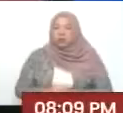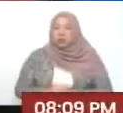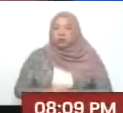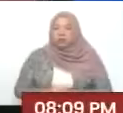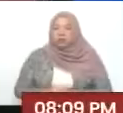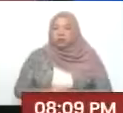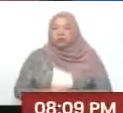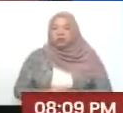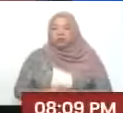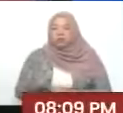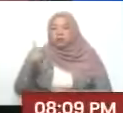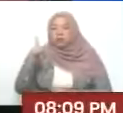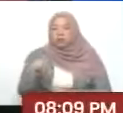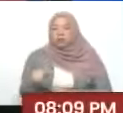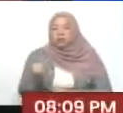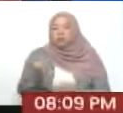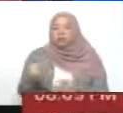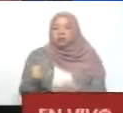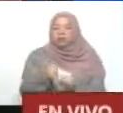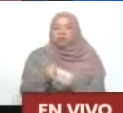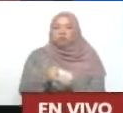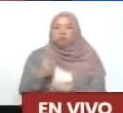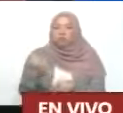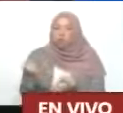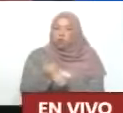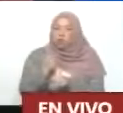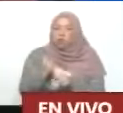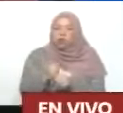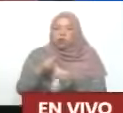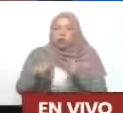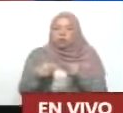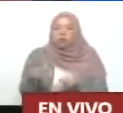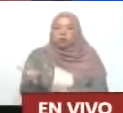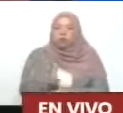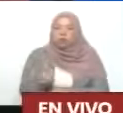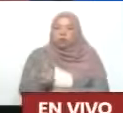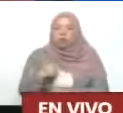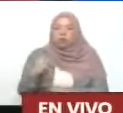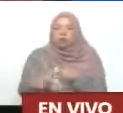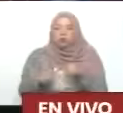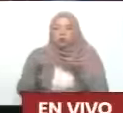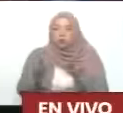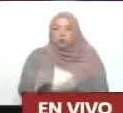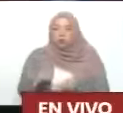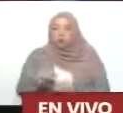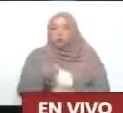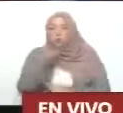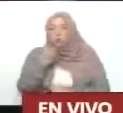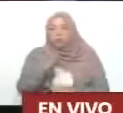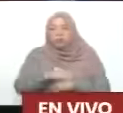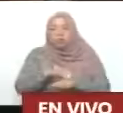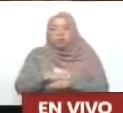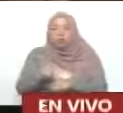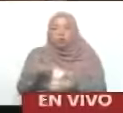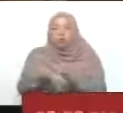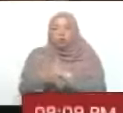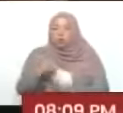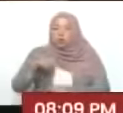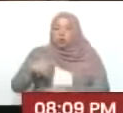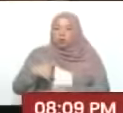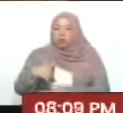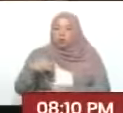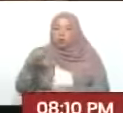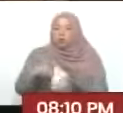los sentaremos y los obligaremos a trabajar por la paz del país. Estoy seguro. Voy a convocar a lo que podría ser, Juan